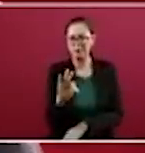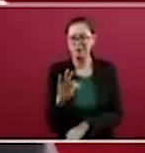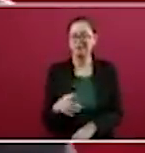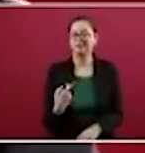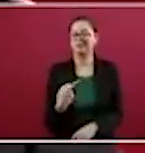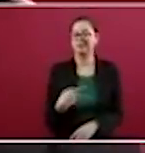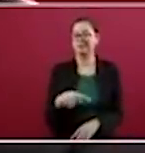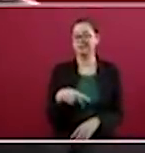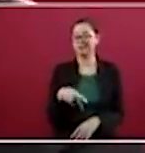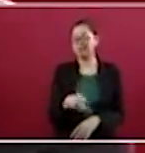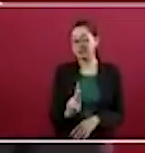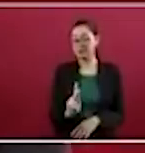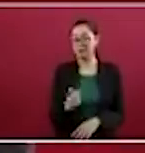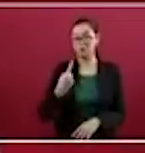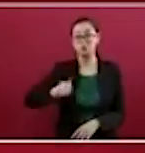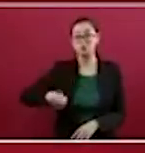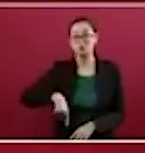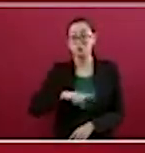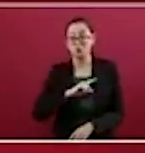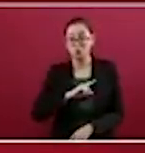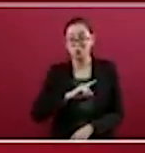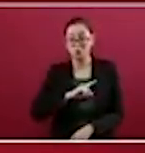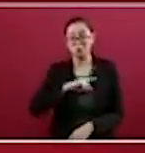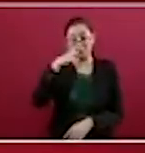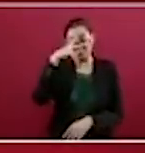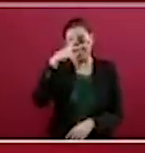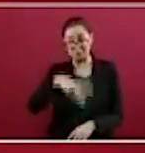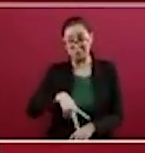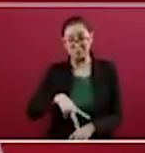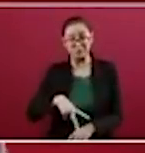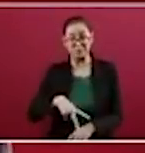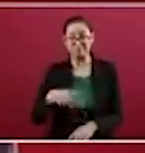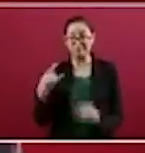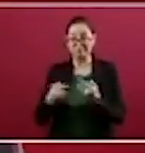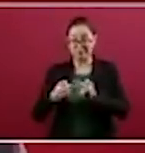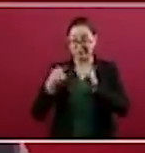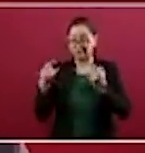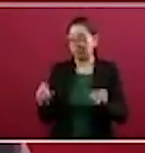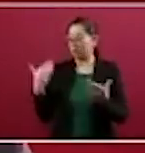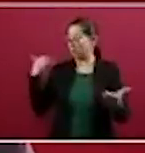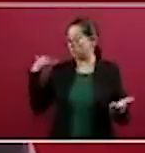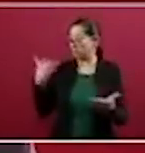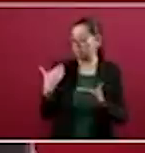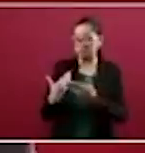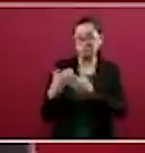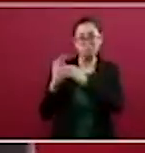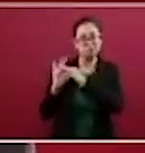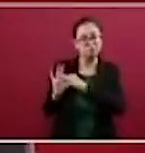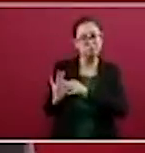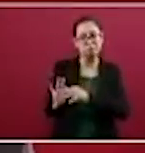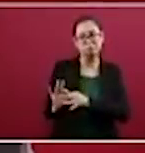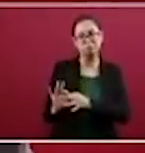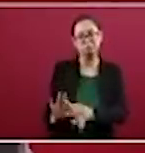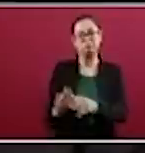para nosotros es parte de nuestra historia, son las enseñanzas de